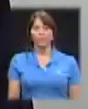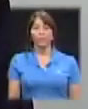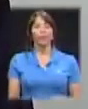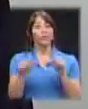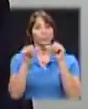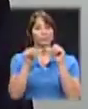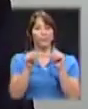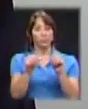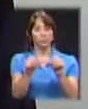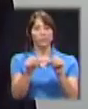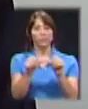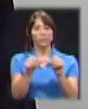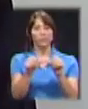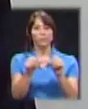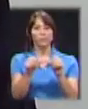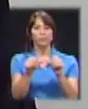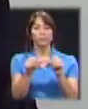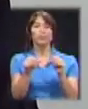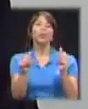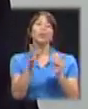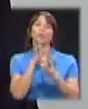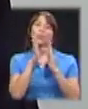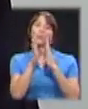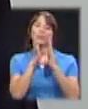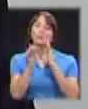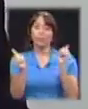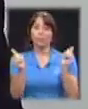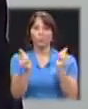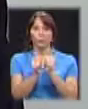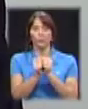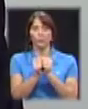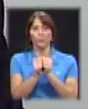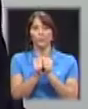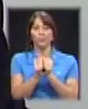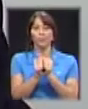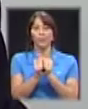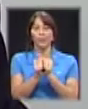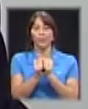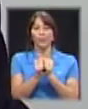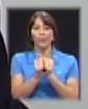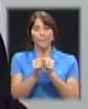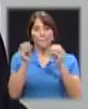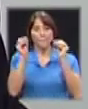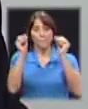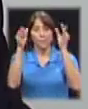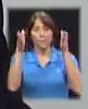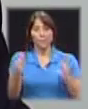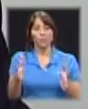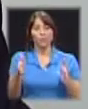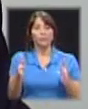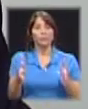Continuamos, amigas, amigas, conversando con el profesor